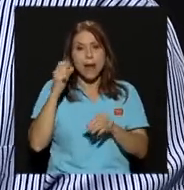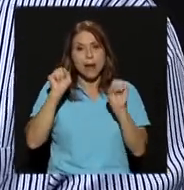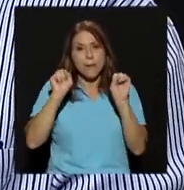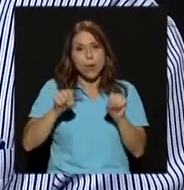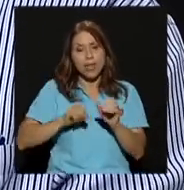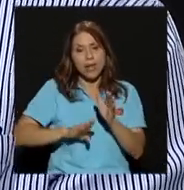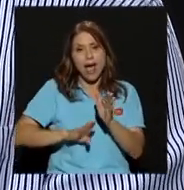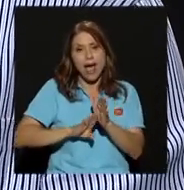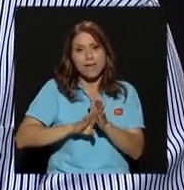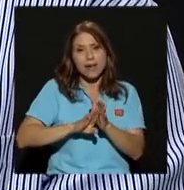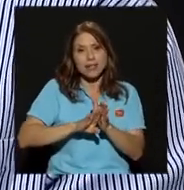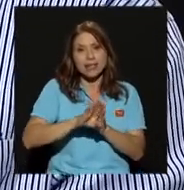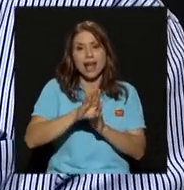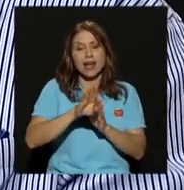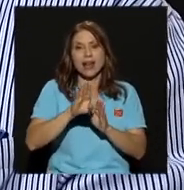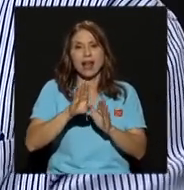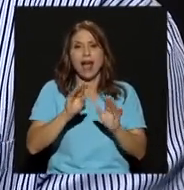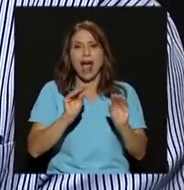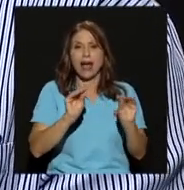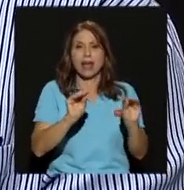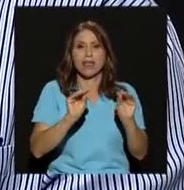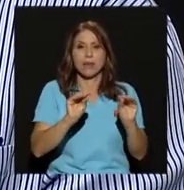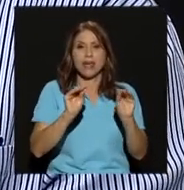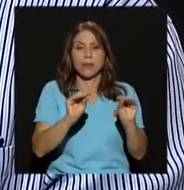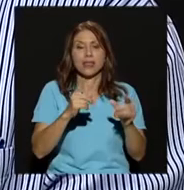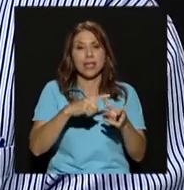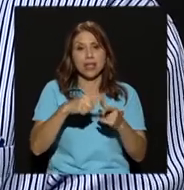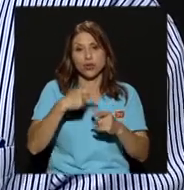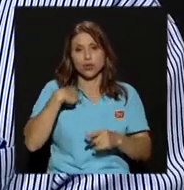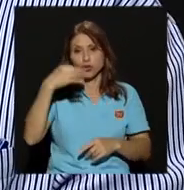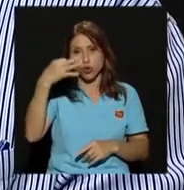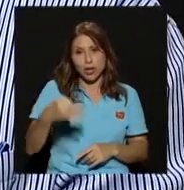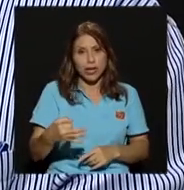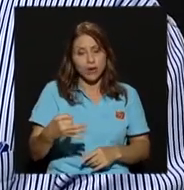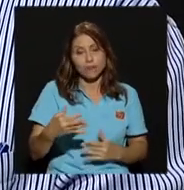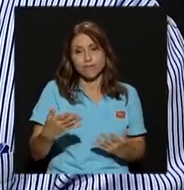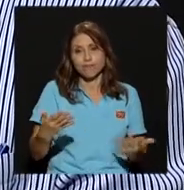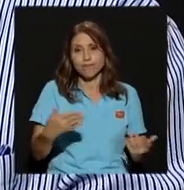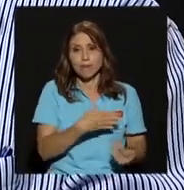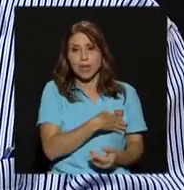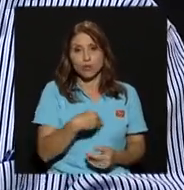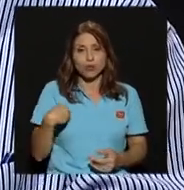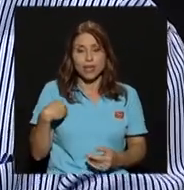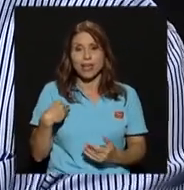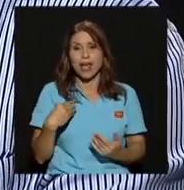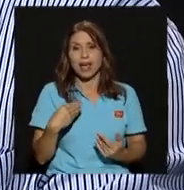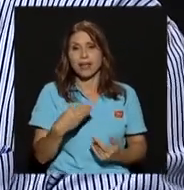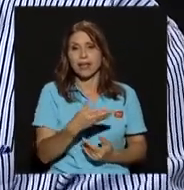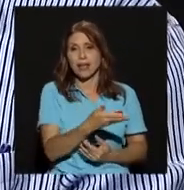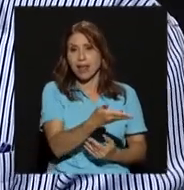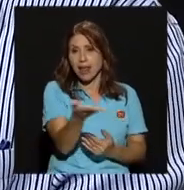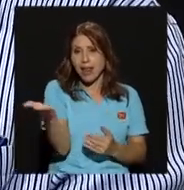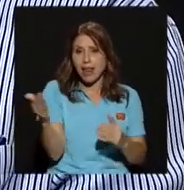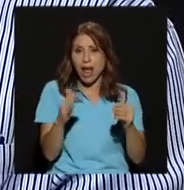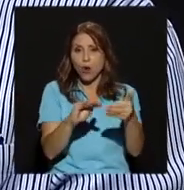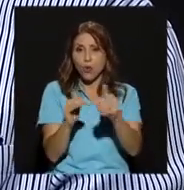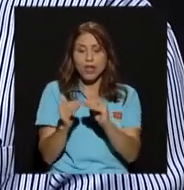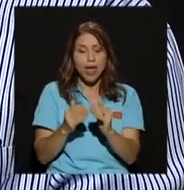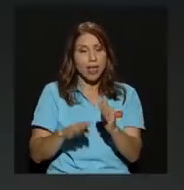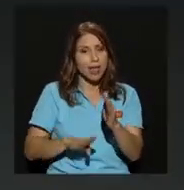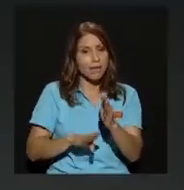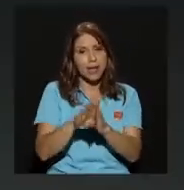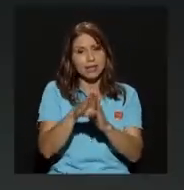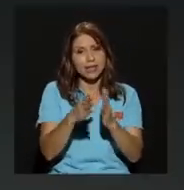avanzar académicamente. Entonces, yo creo que me gustaría que la comunidad avance en ese